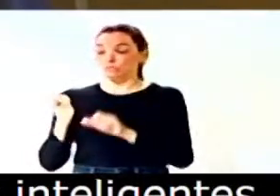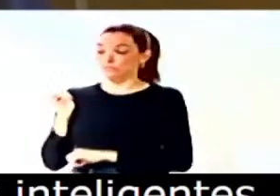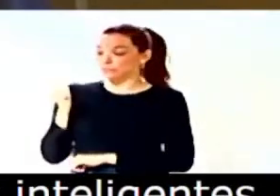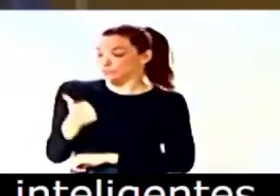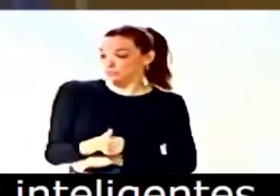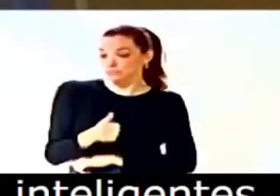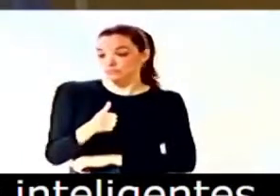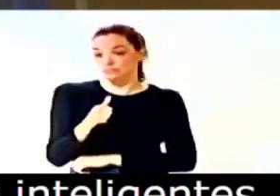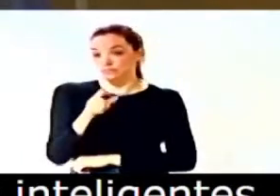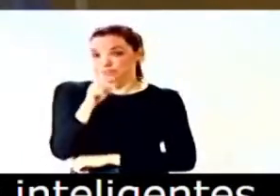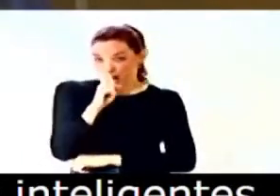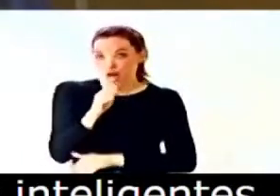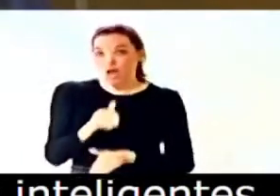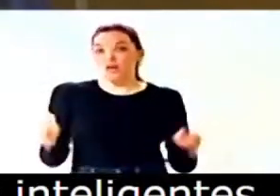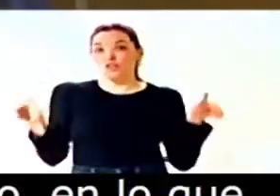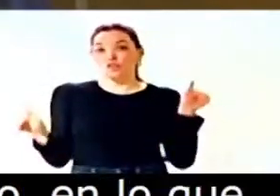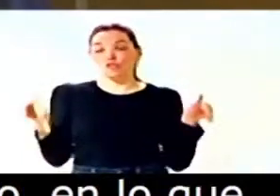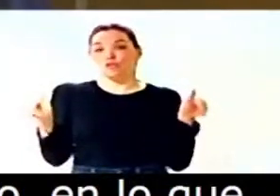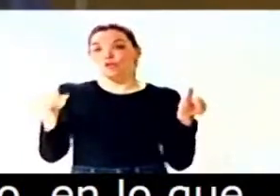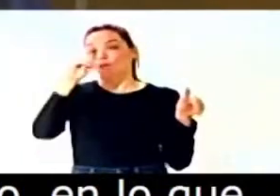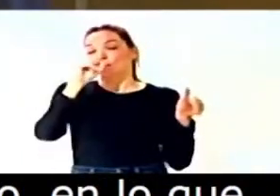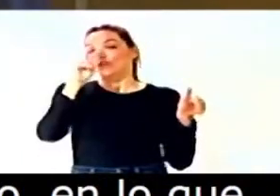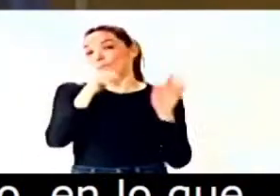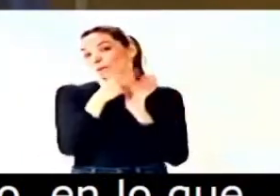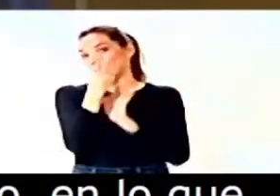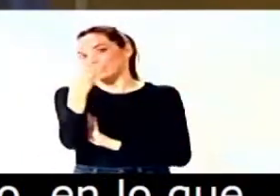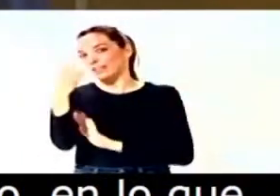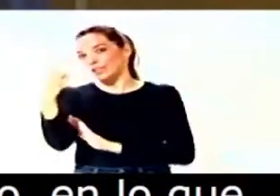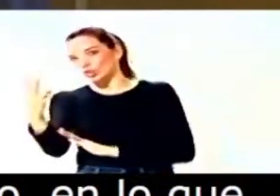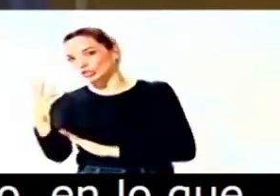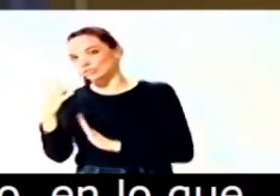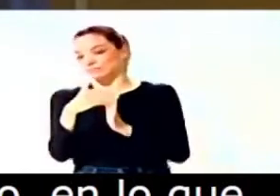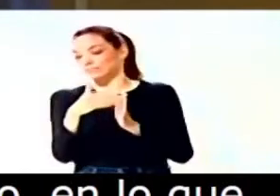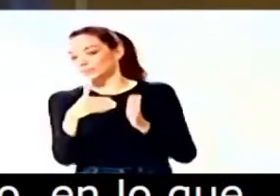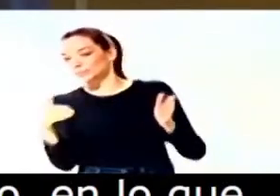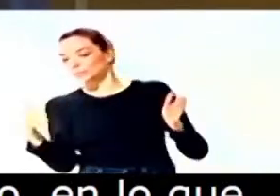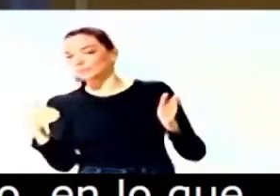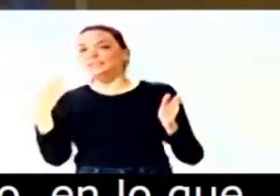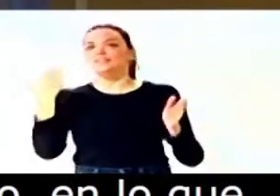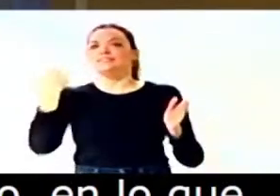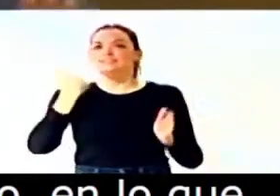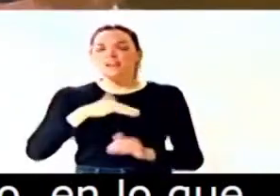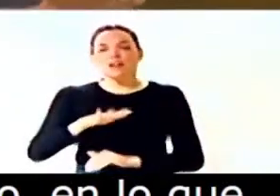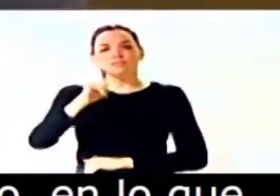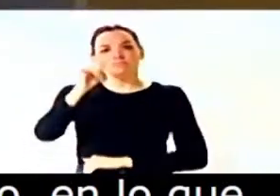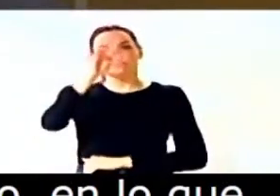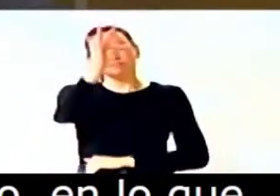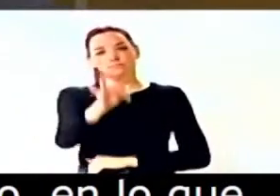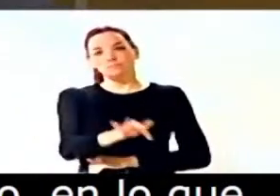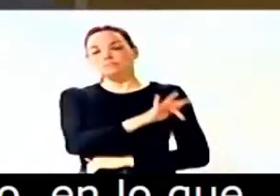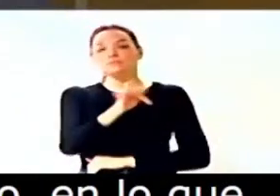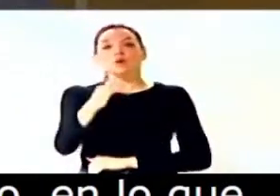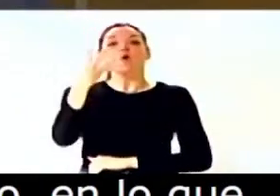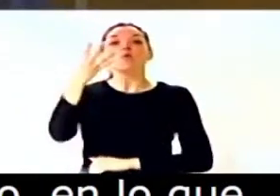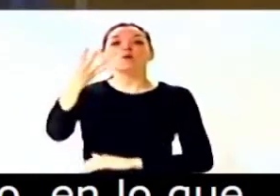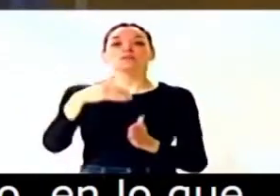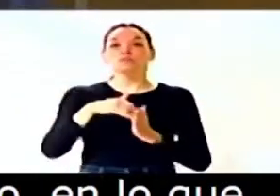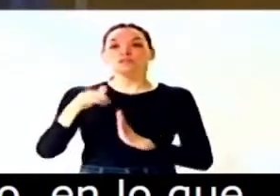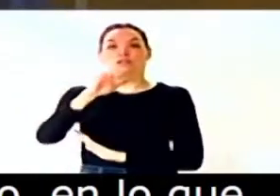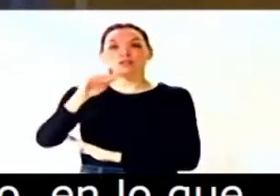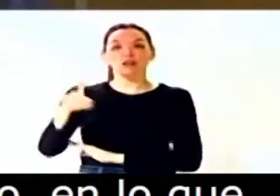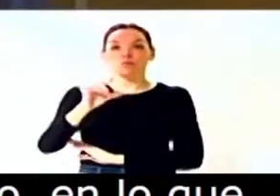año, en lo que va del año 2022, ha aprobado, con estos casi 4 millones de